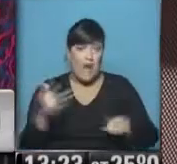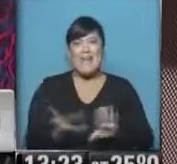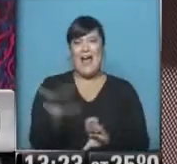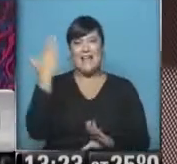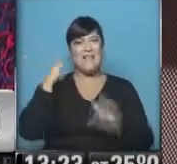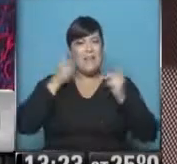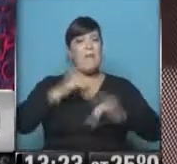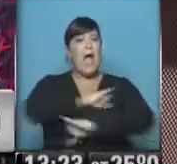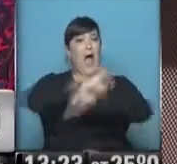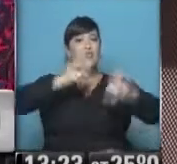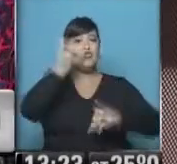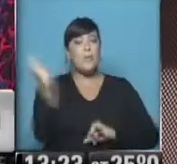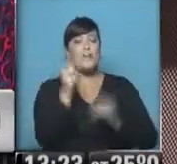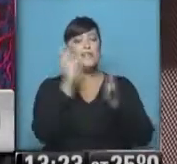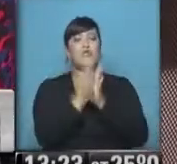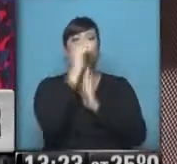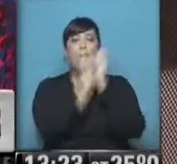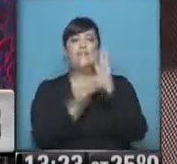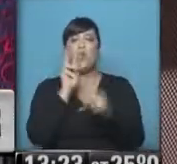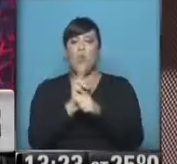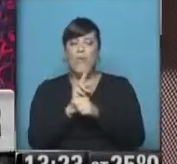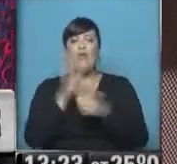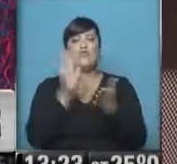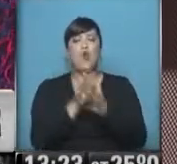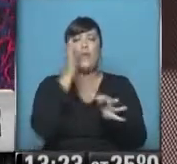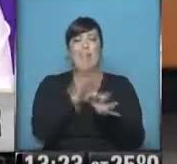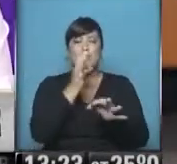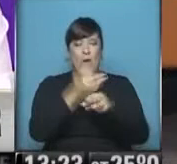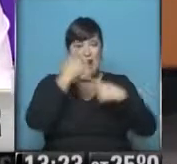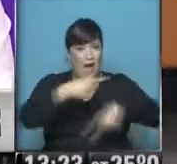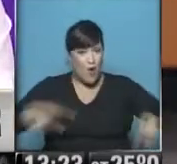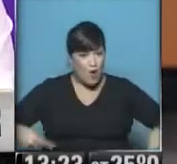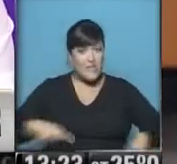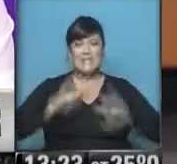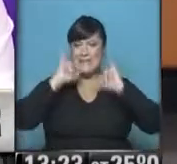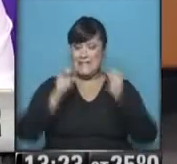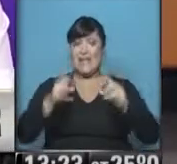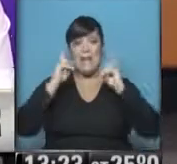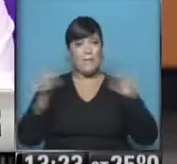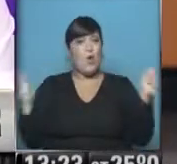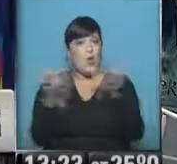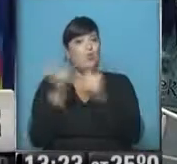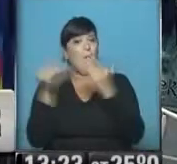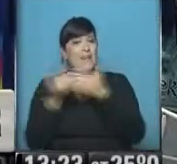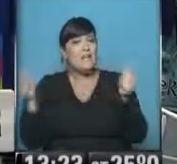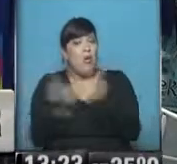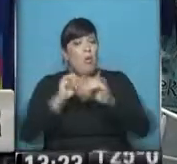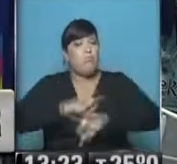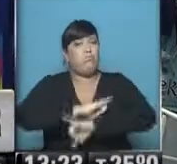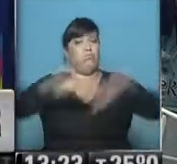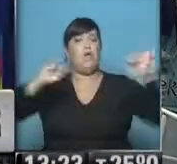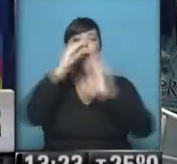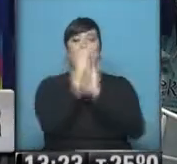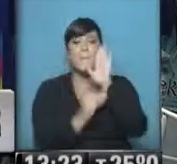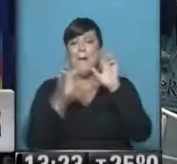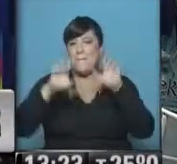ayer se hizo además un anuncio importante para precios cuidados respecto de útiles escolares Sí también anunciamos con el ministro la incorporación a la política de